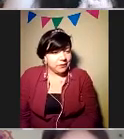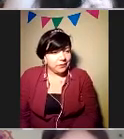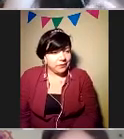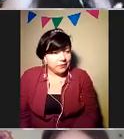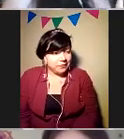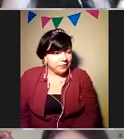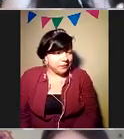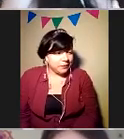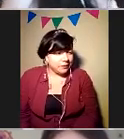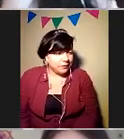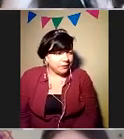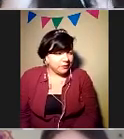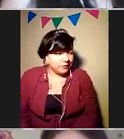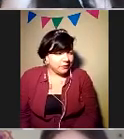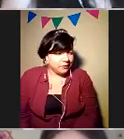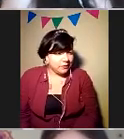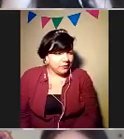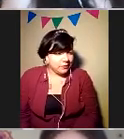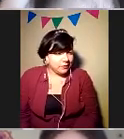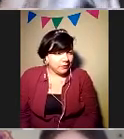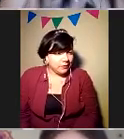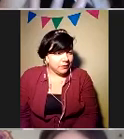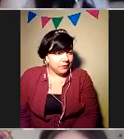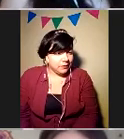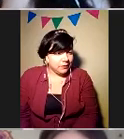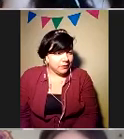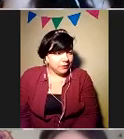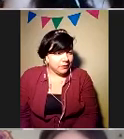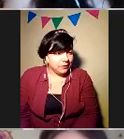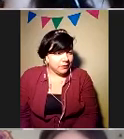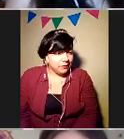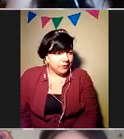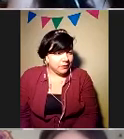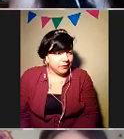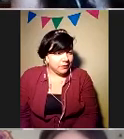documental que nos va mostrando la relación también del ser humano con estas mismas aguas